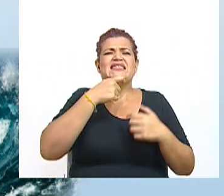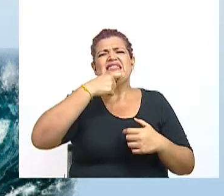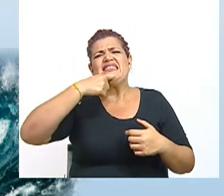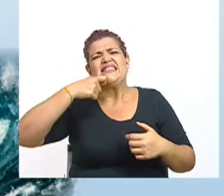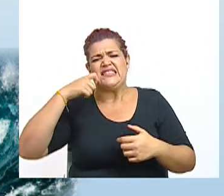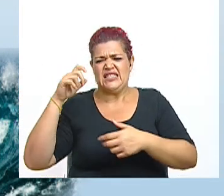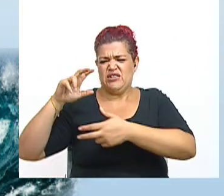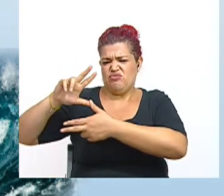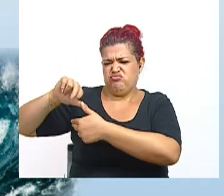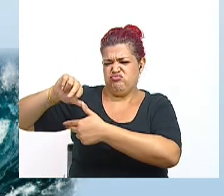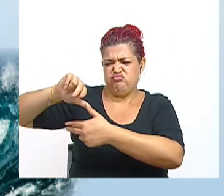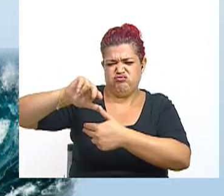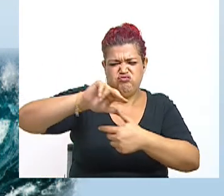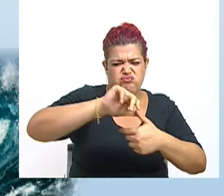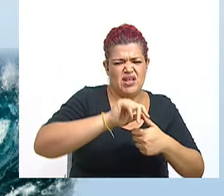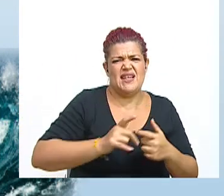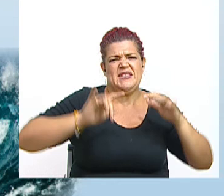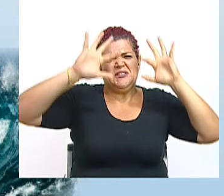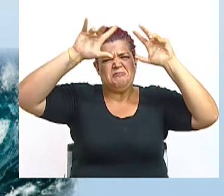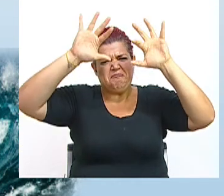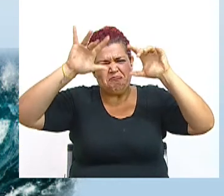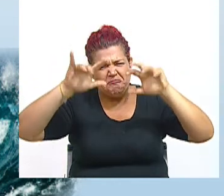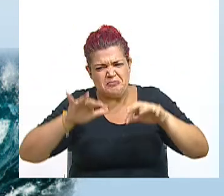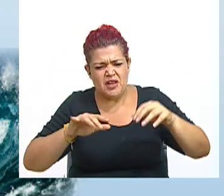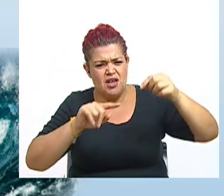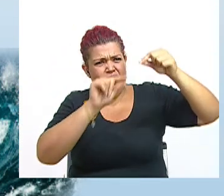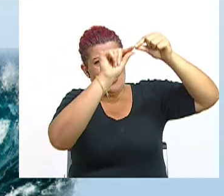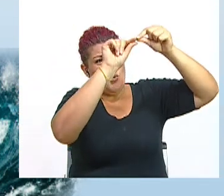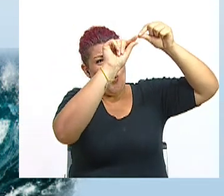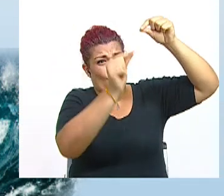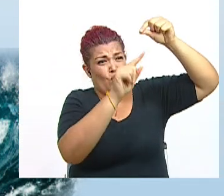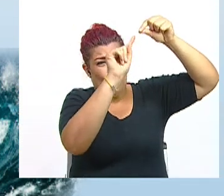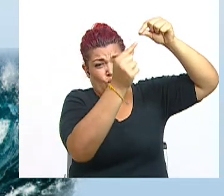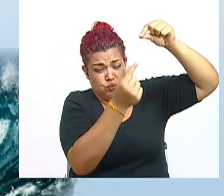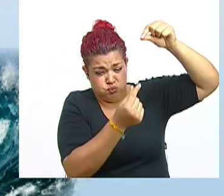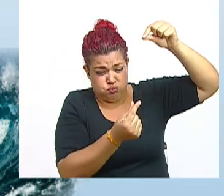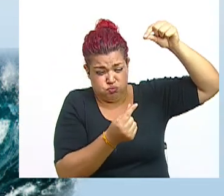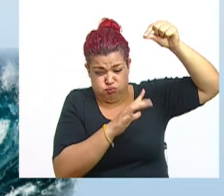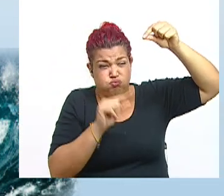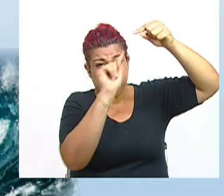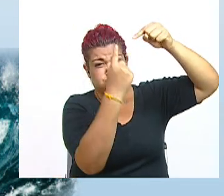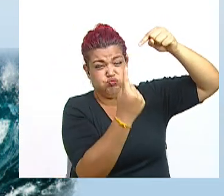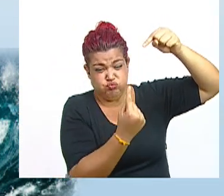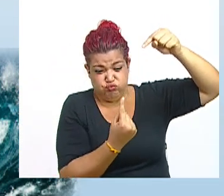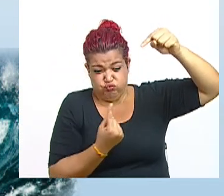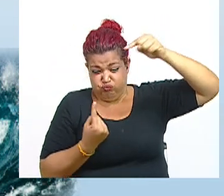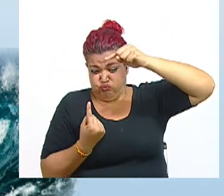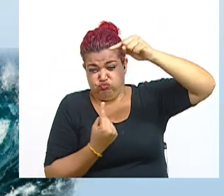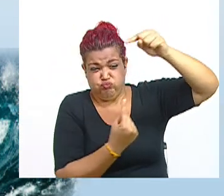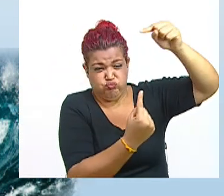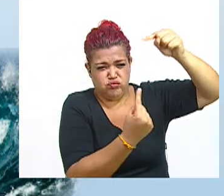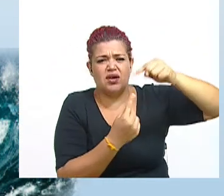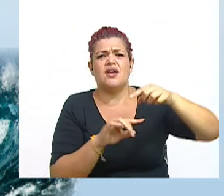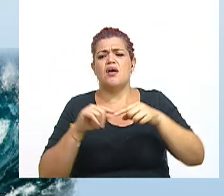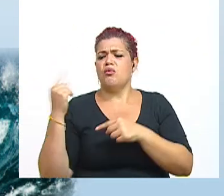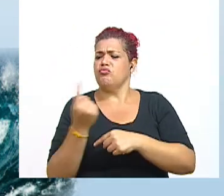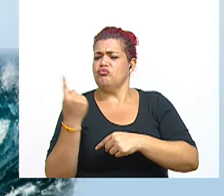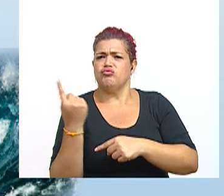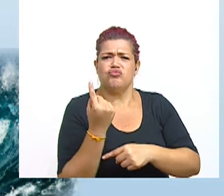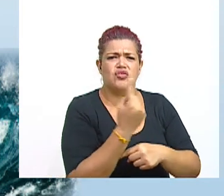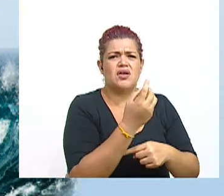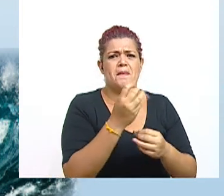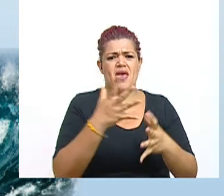altas olas, nevadas, tifones, tornados, trombas marinas y vientos fuertes. Muchos de